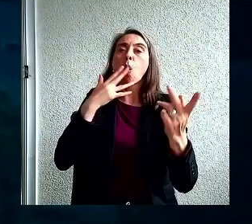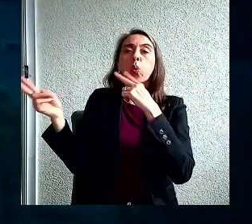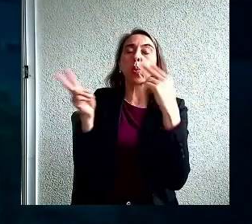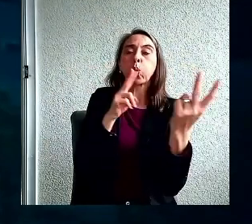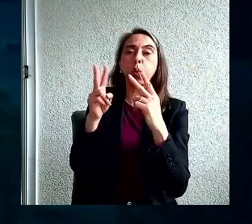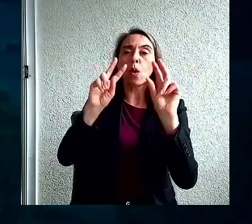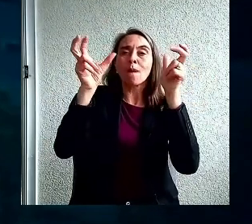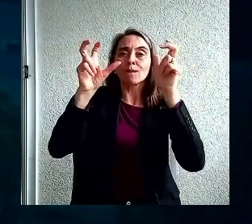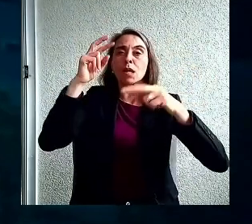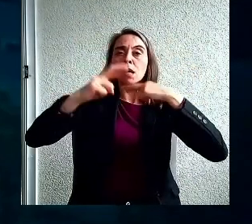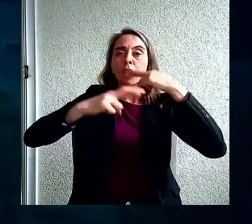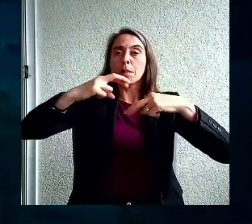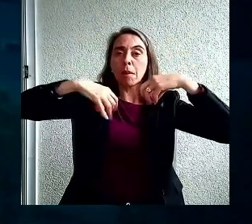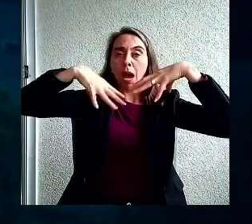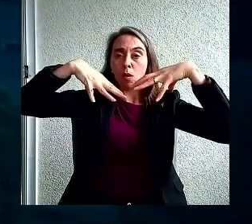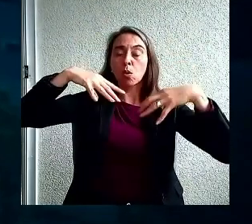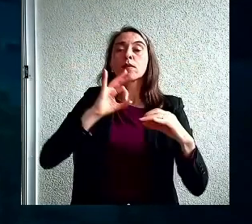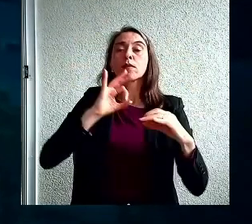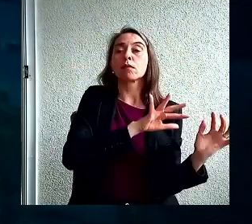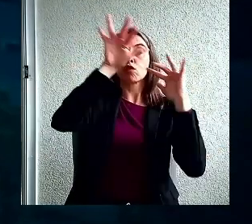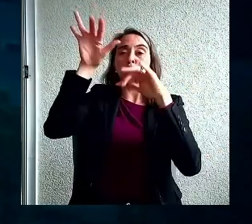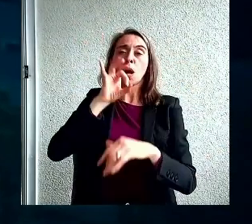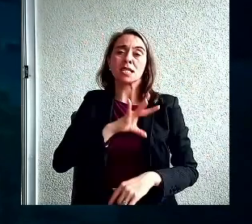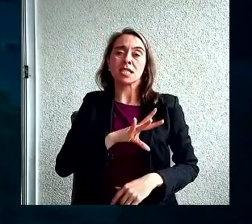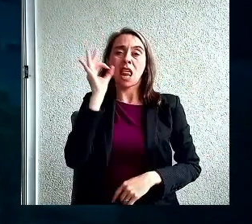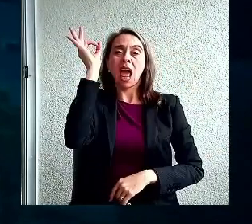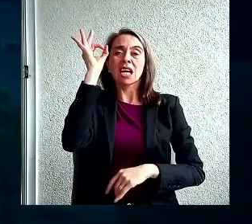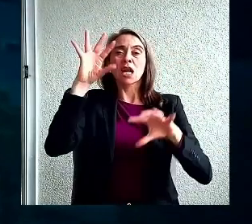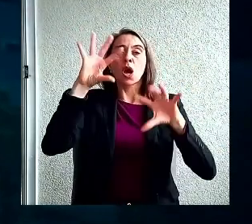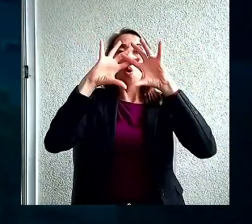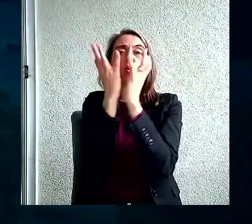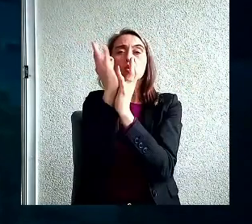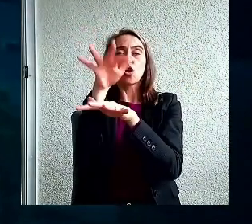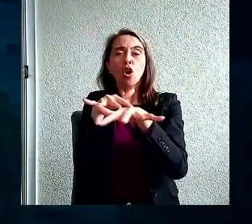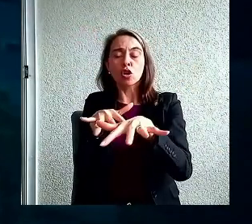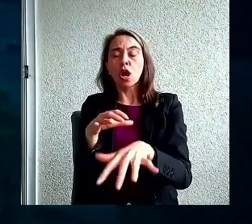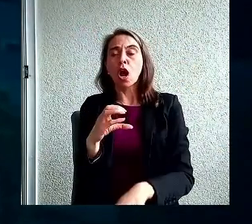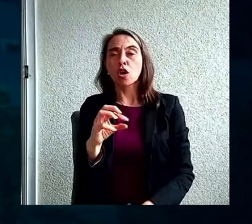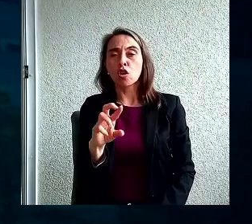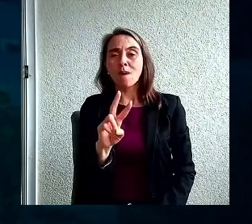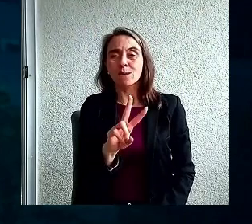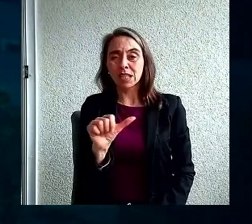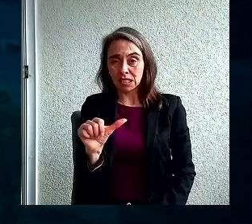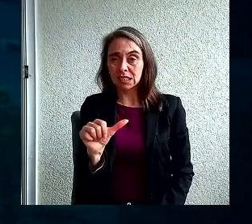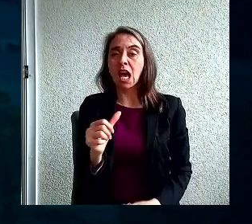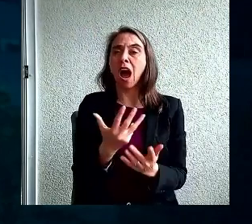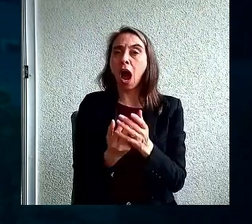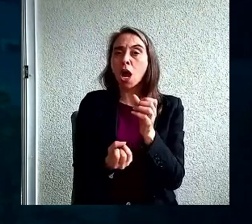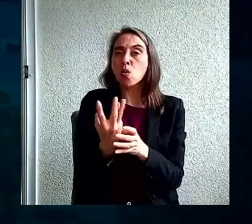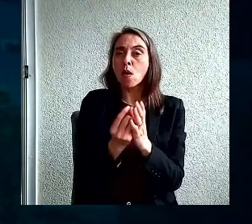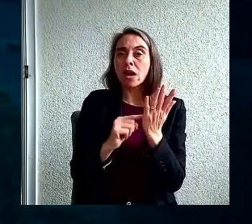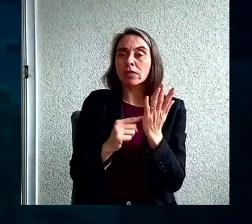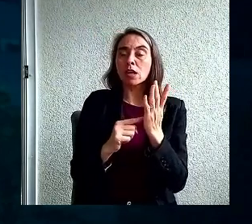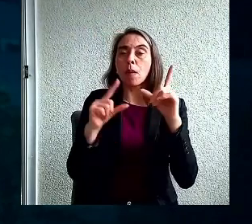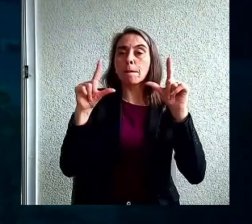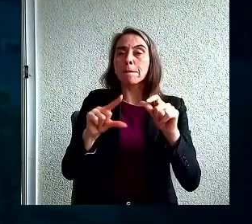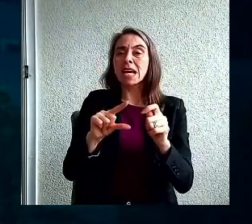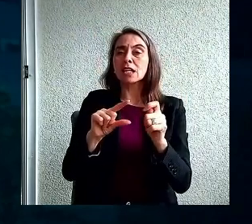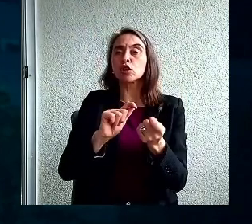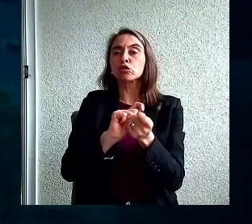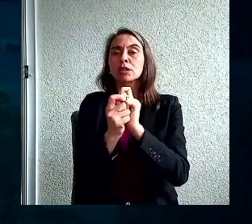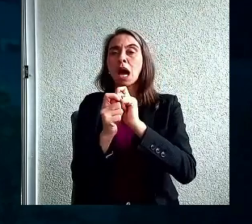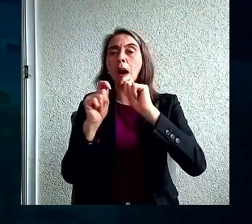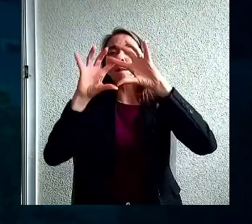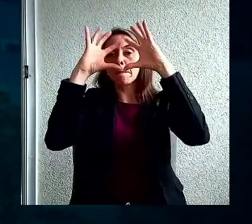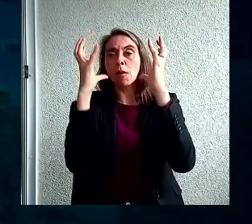mitigar el cambio climático y hacer una transición energética, digamos, quitando combustibles fósiles, reemplazándolos por